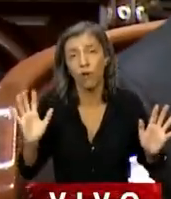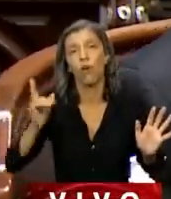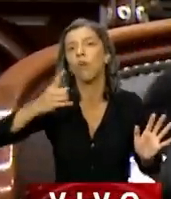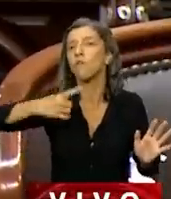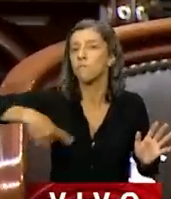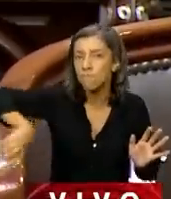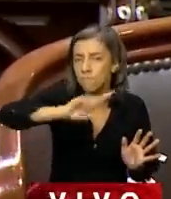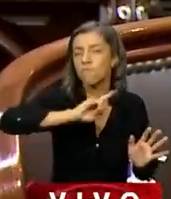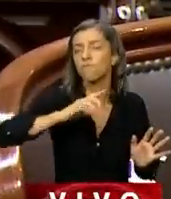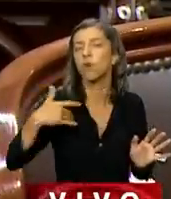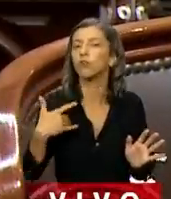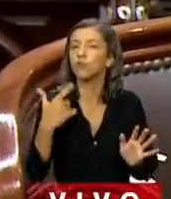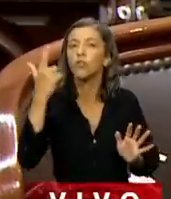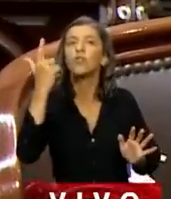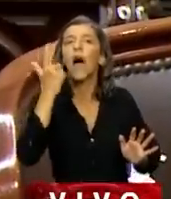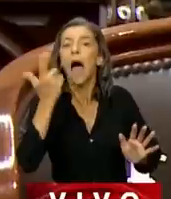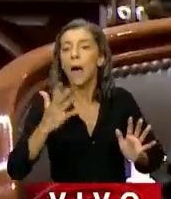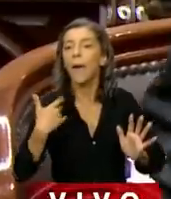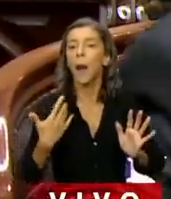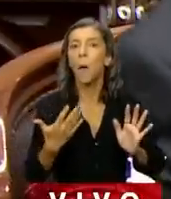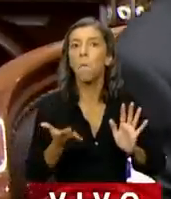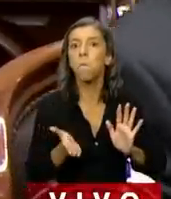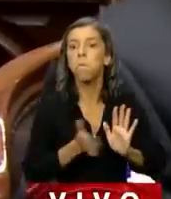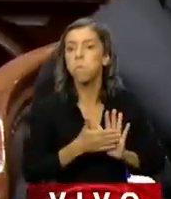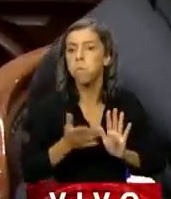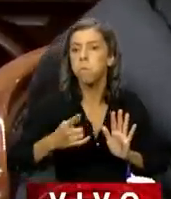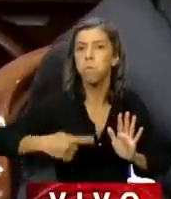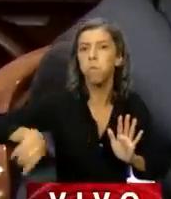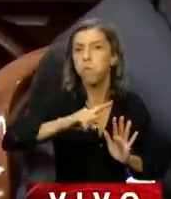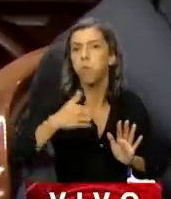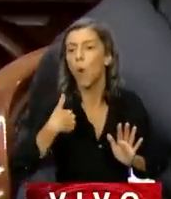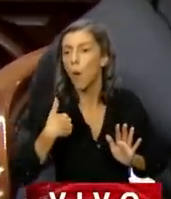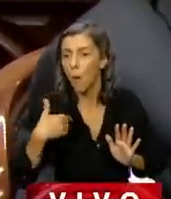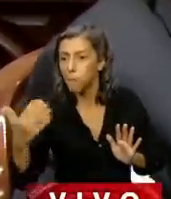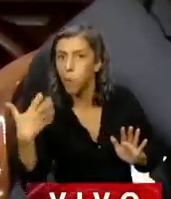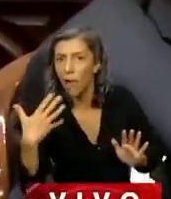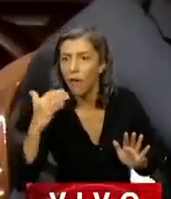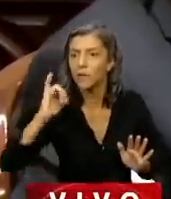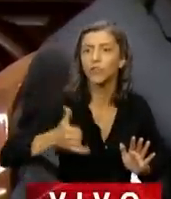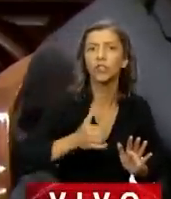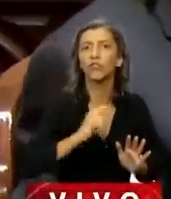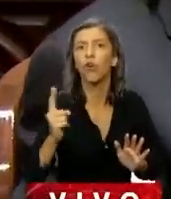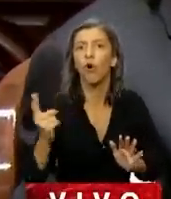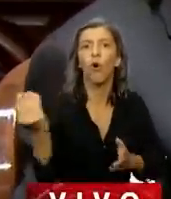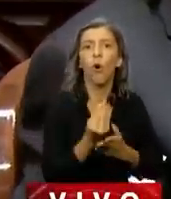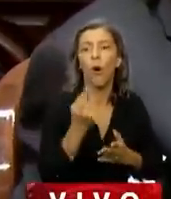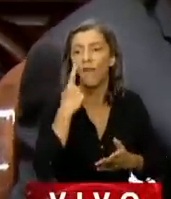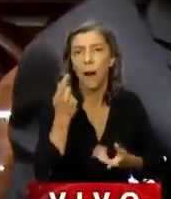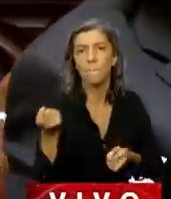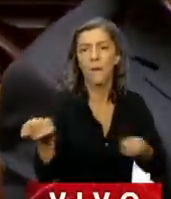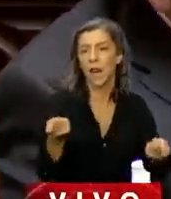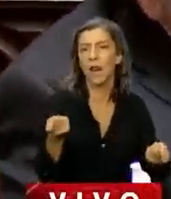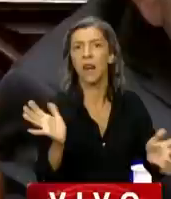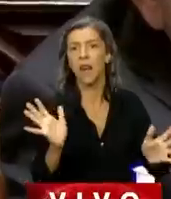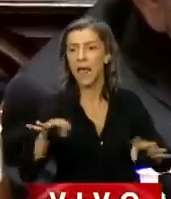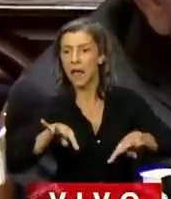poner a prueba la capacidad que tiene derecho cualquiera a ejercer y que nadie puede vetar, para manejar la